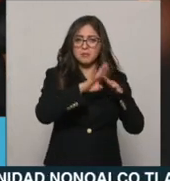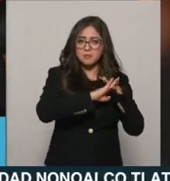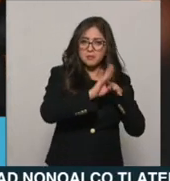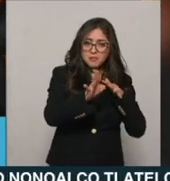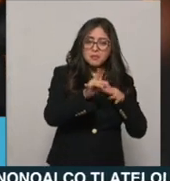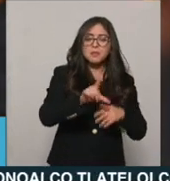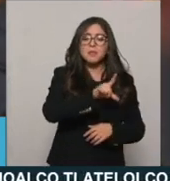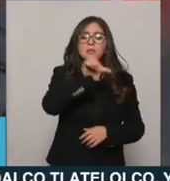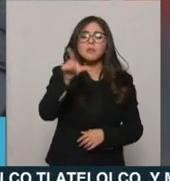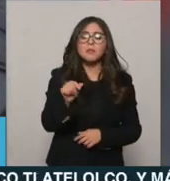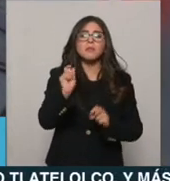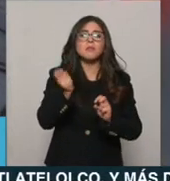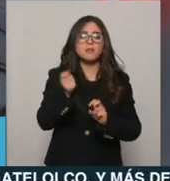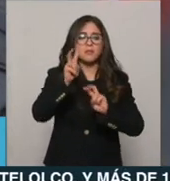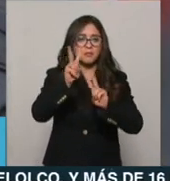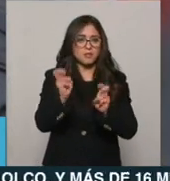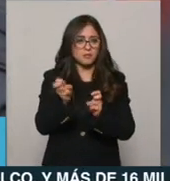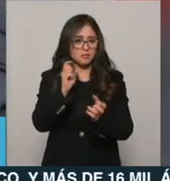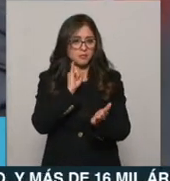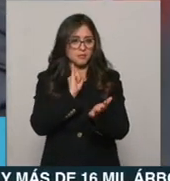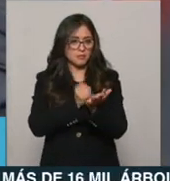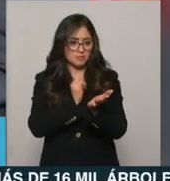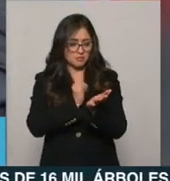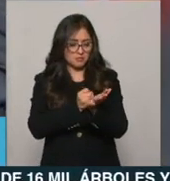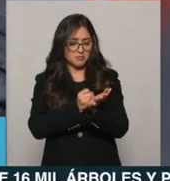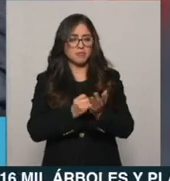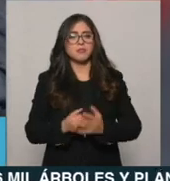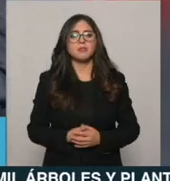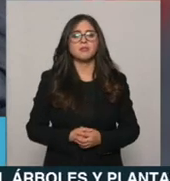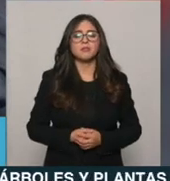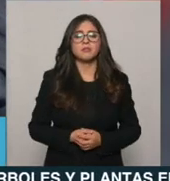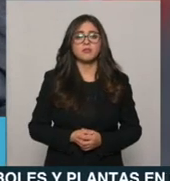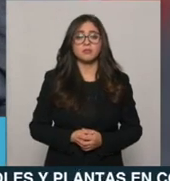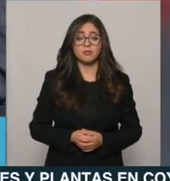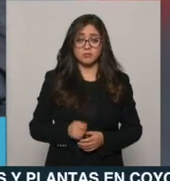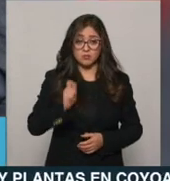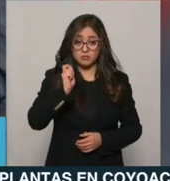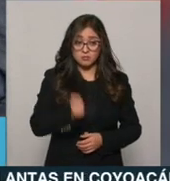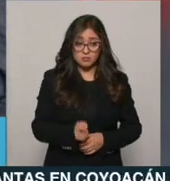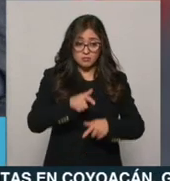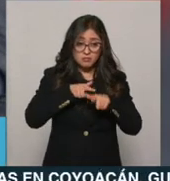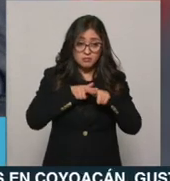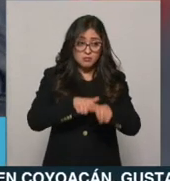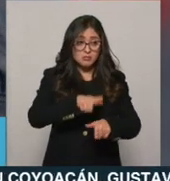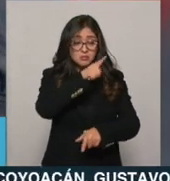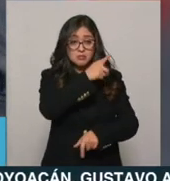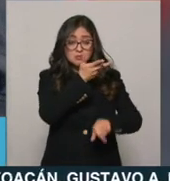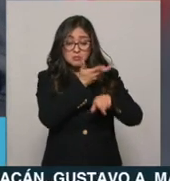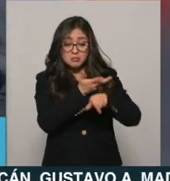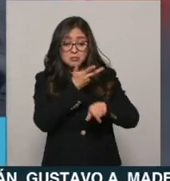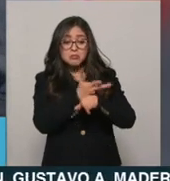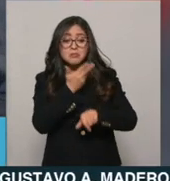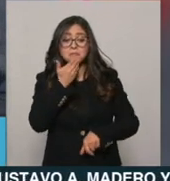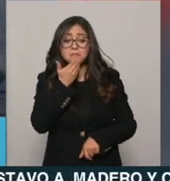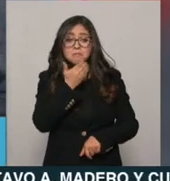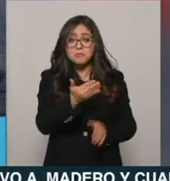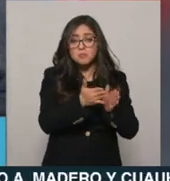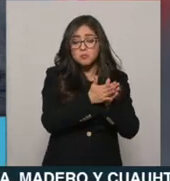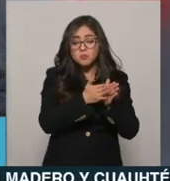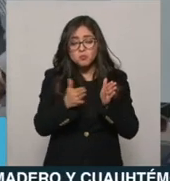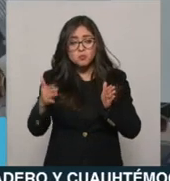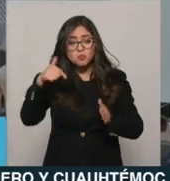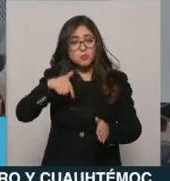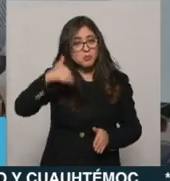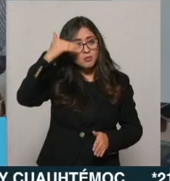los aranceles. Sí, todo se mantiene como Estados Unidos determina hasta el día de hoy. Creo